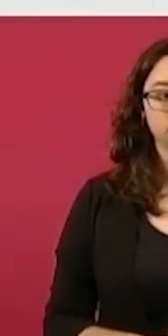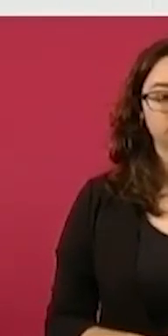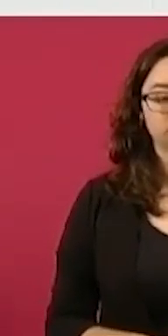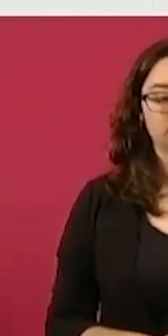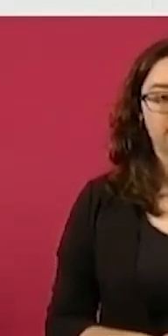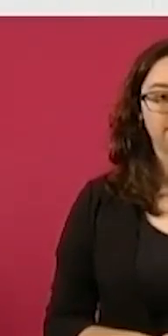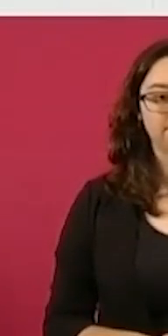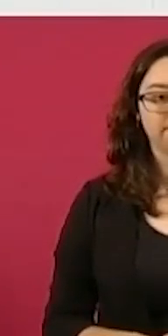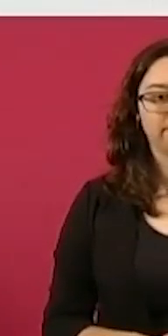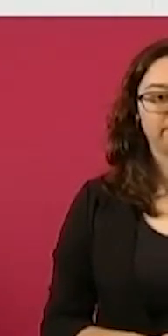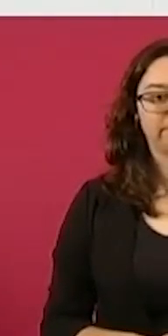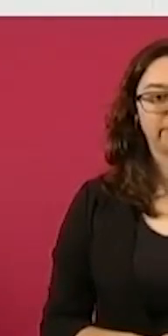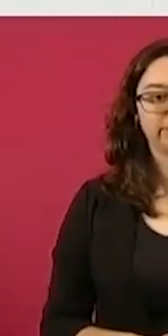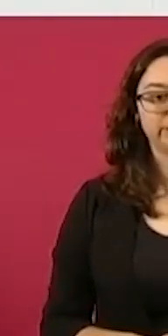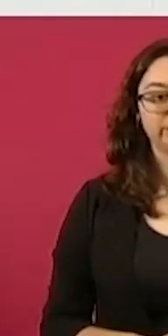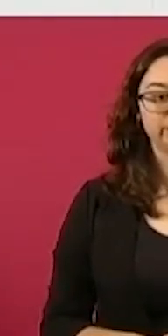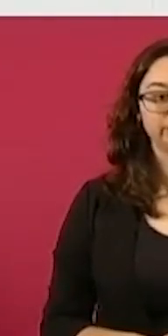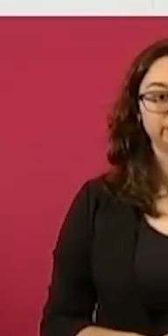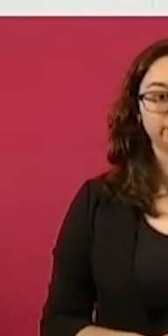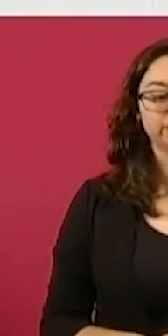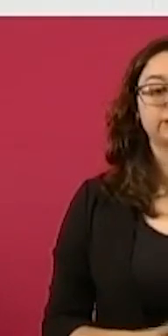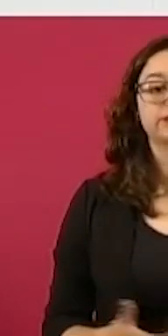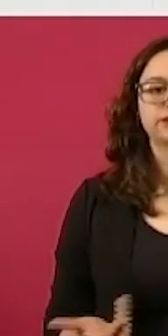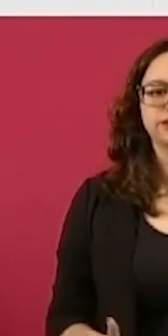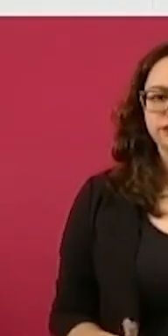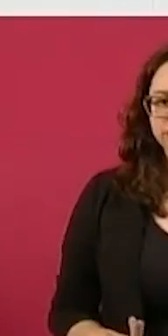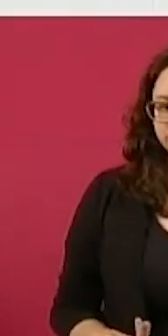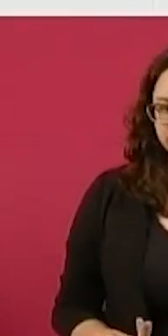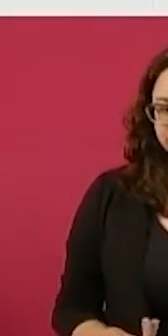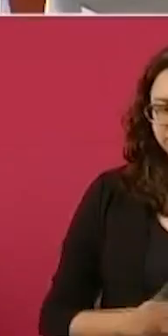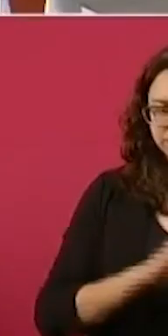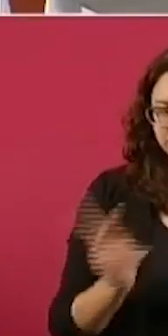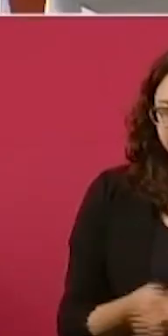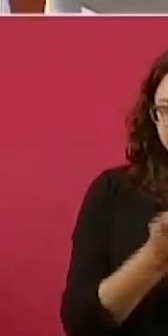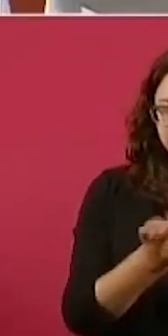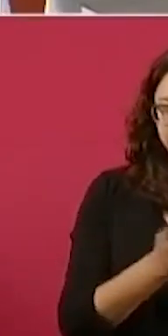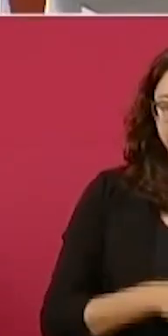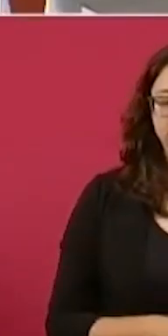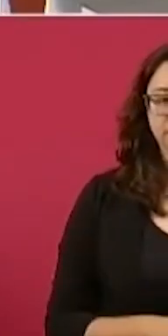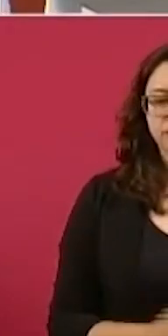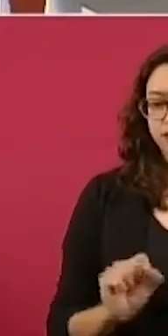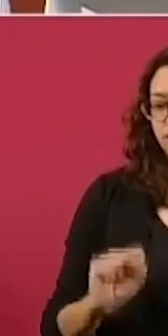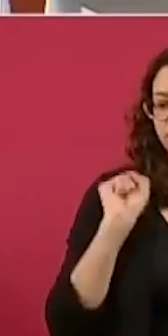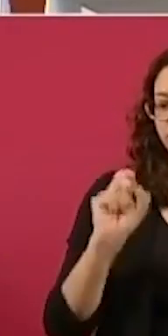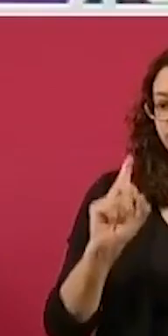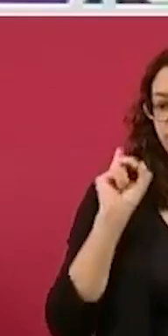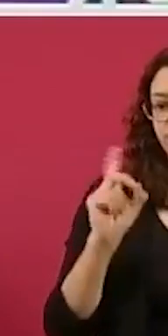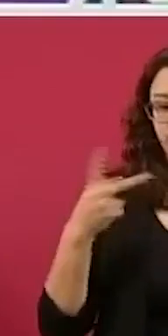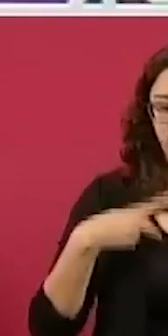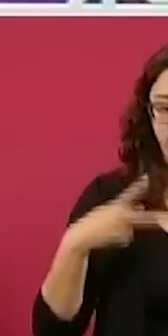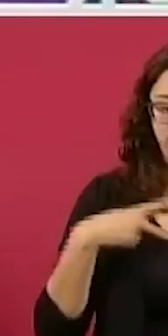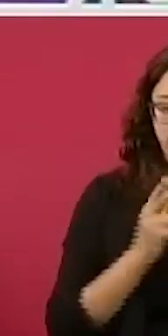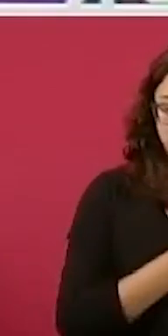Están exagerando nuestros adversarios, está como montado, es propagandístico, no hay ningún problema mayor, pero sí quieren agarrar